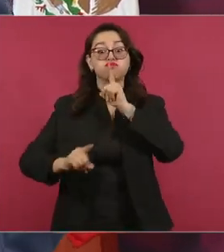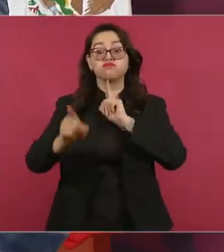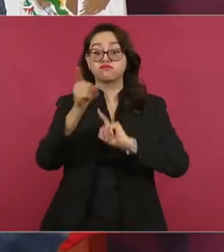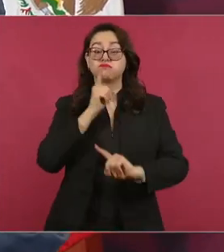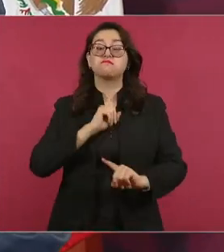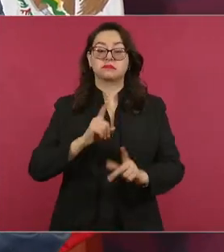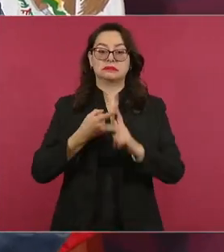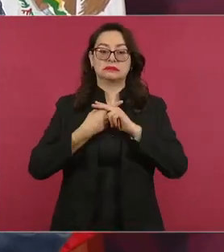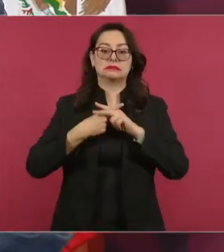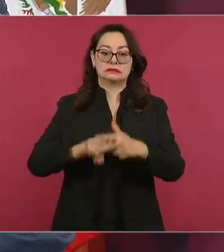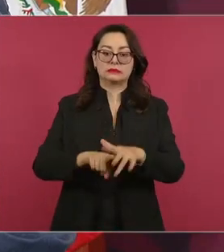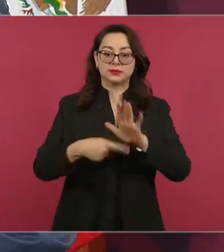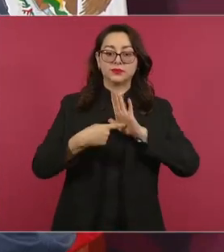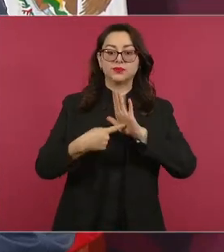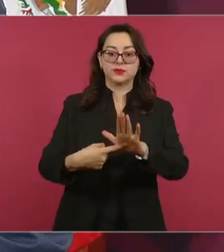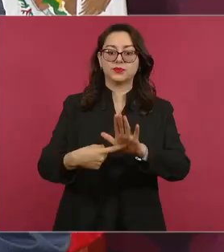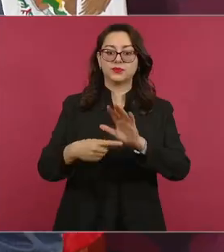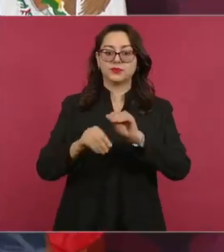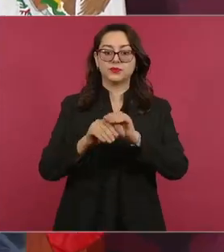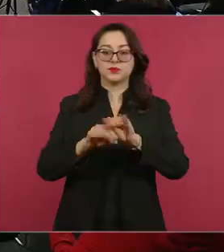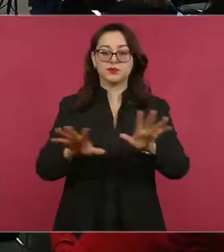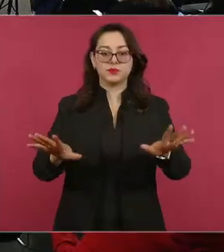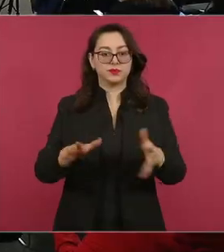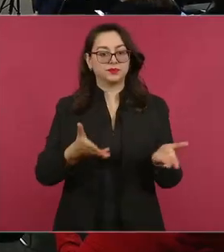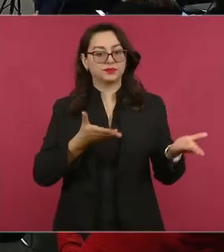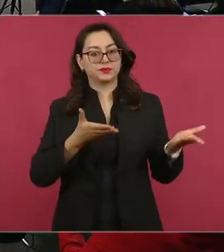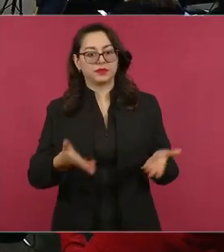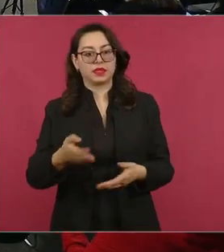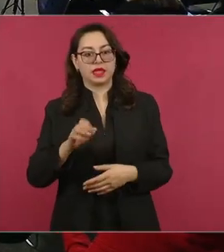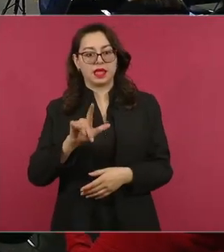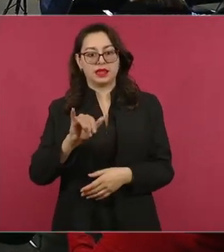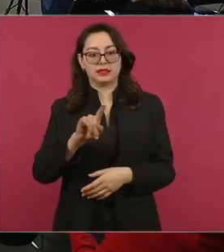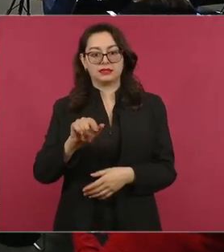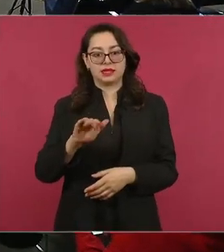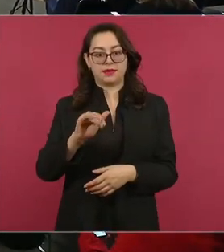material. A ver, Elizabeth.